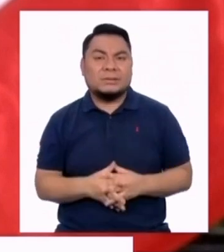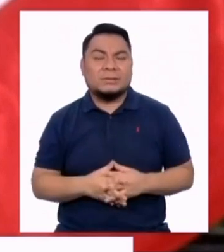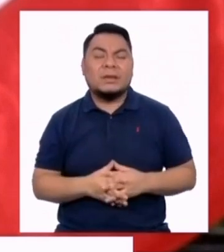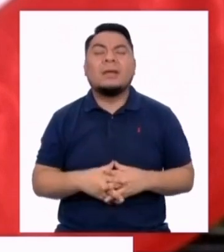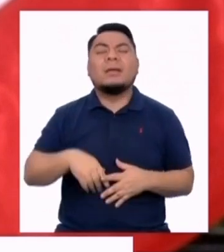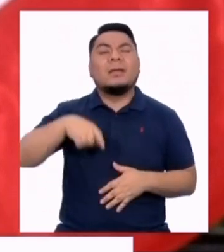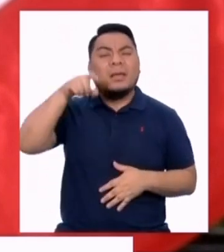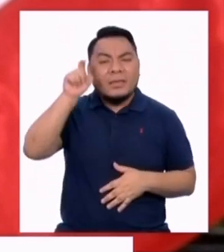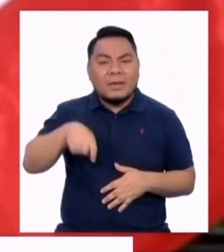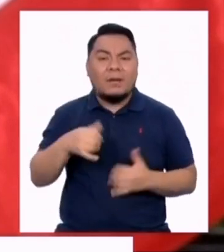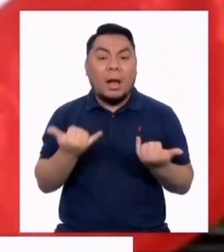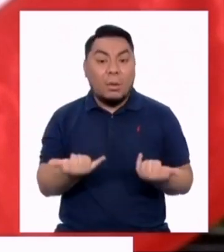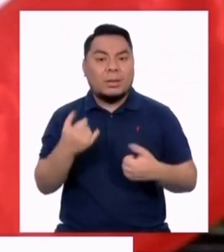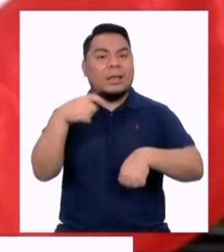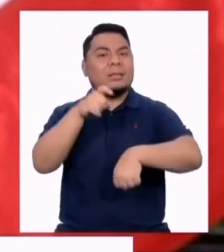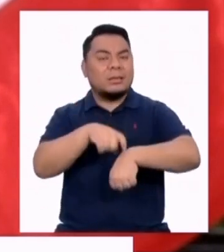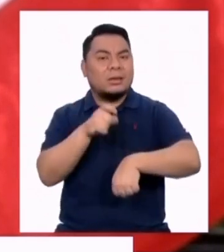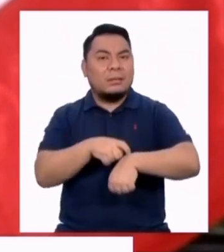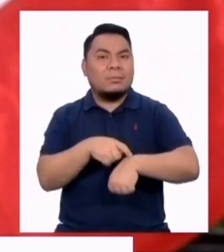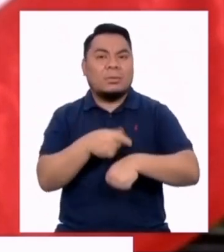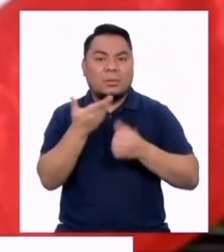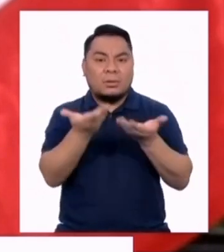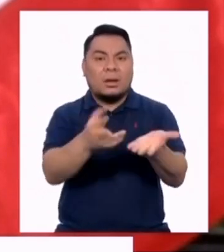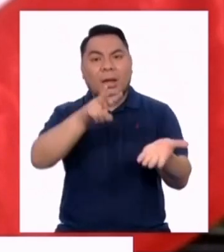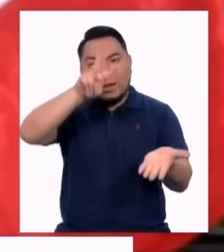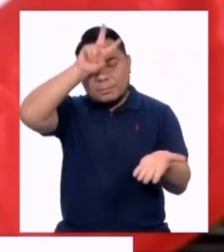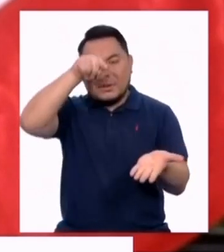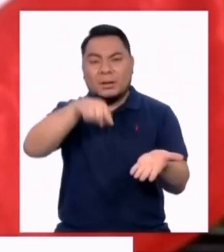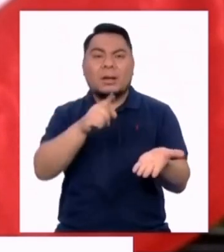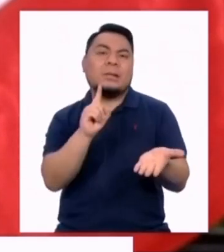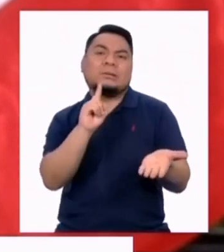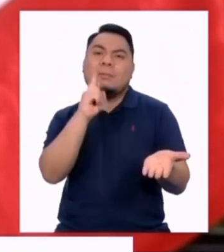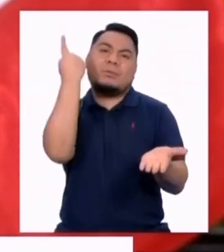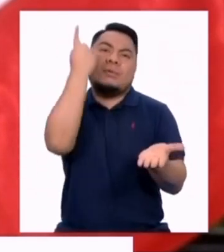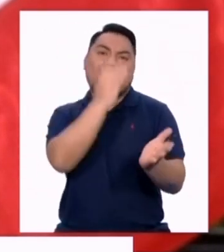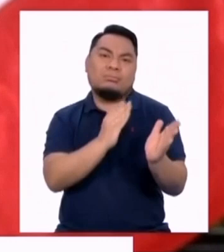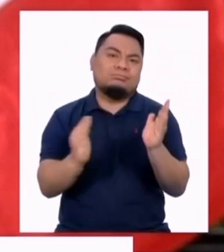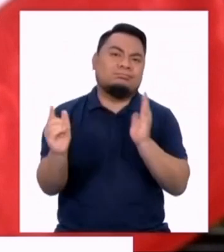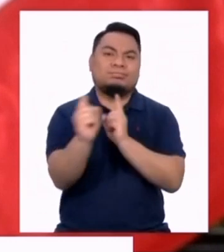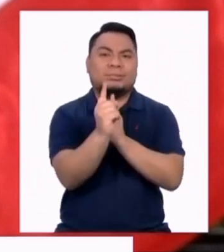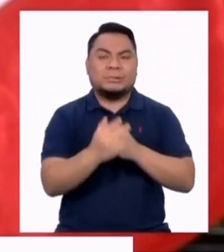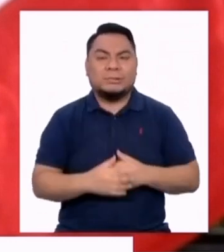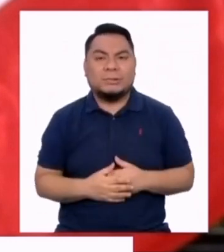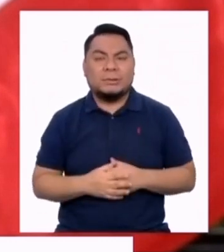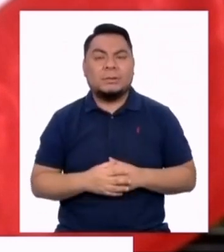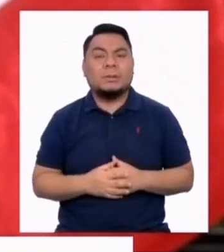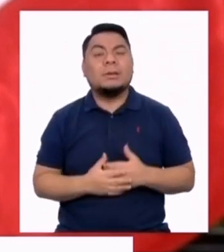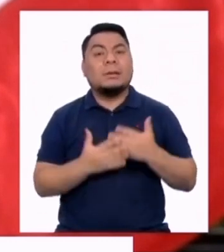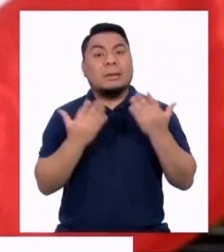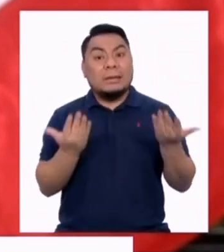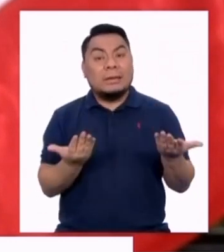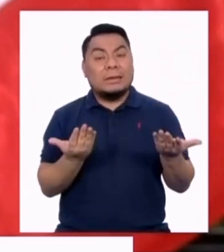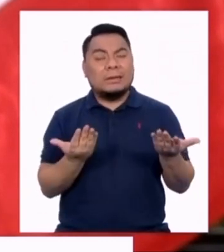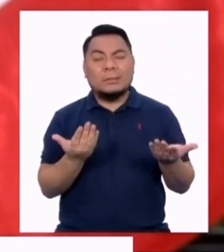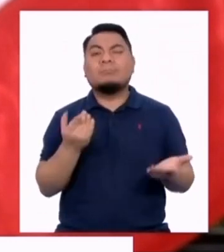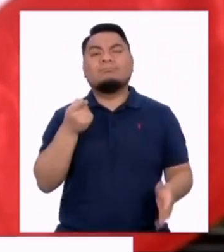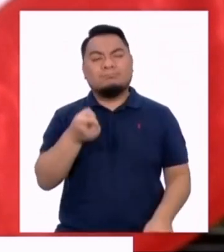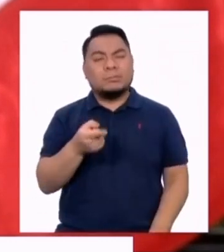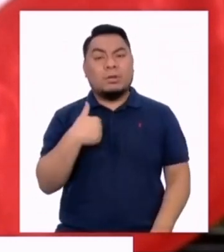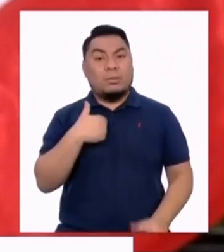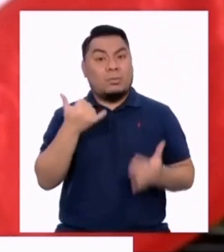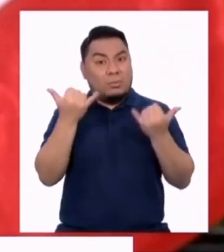delante en ese sentido hoy junto al nuevo gabinete